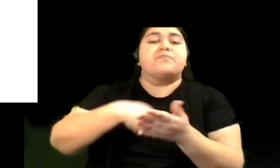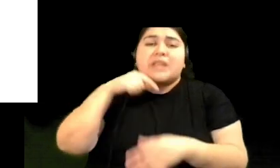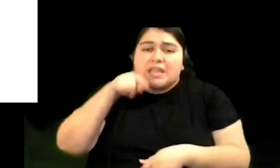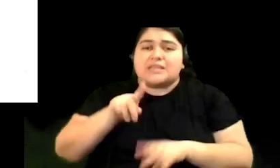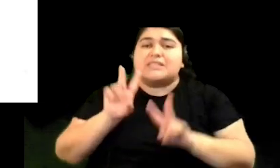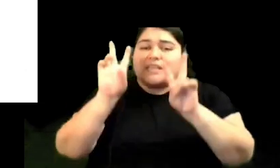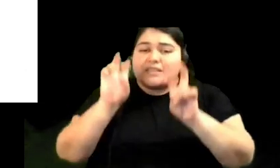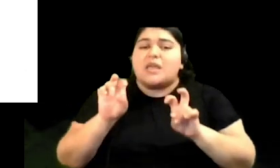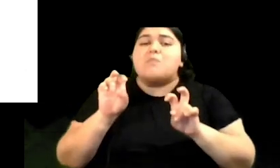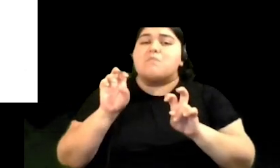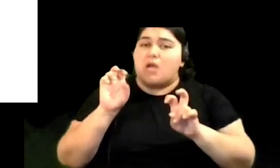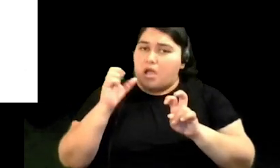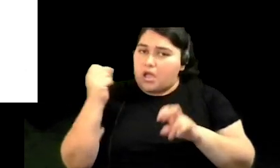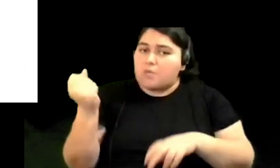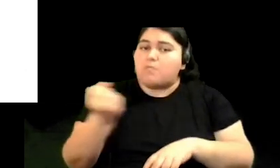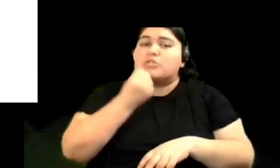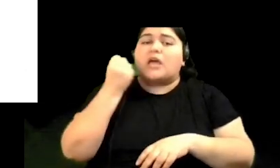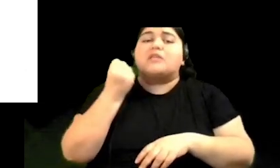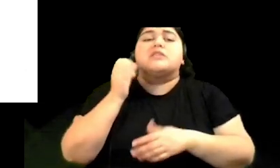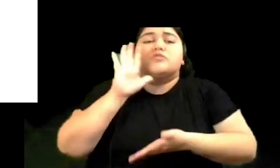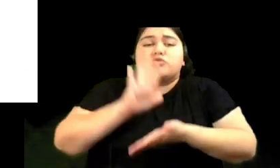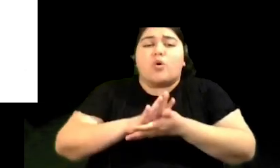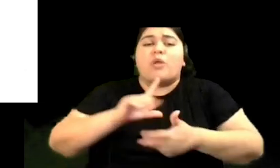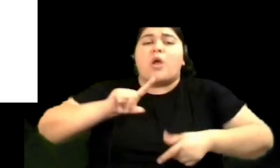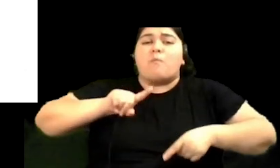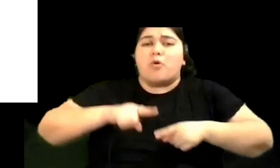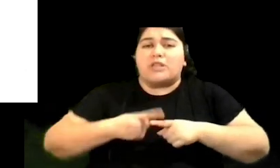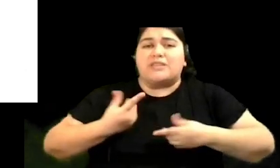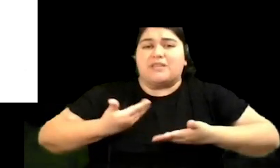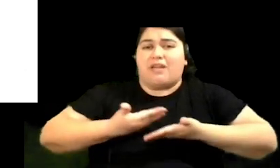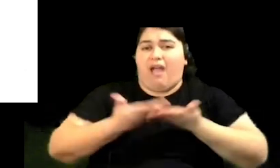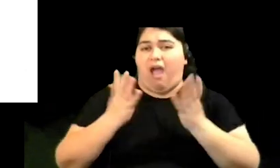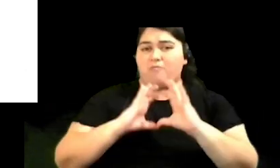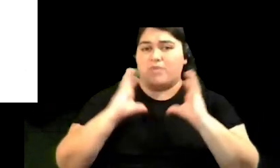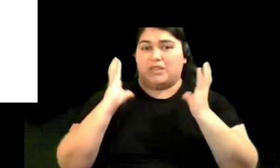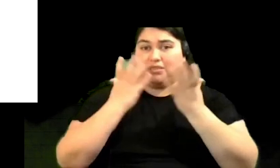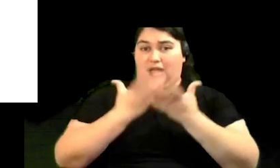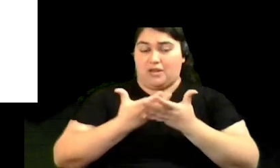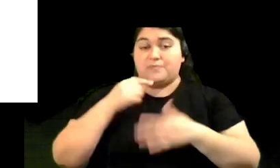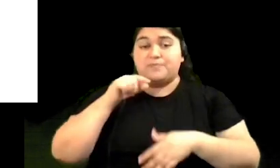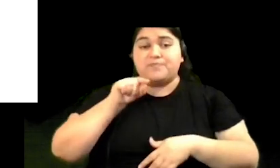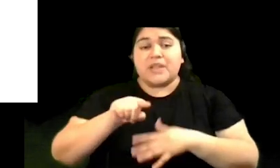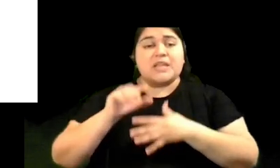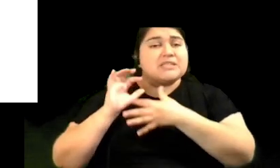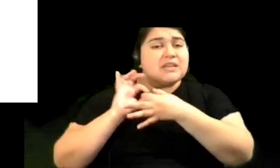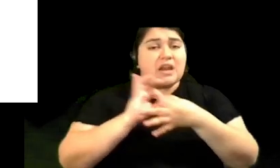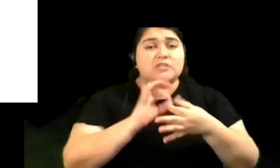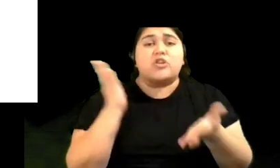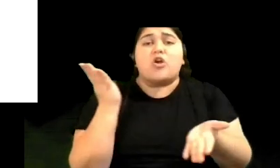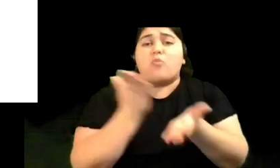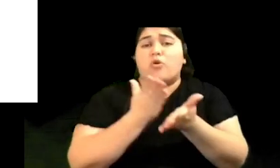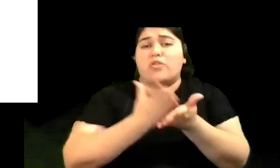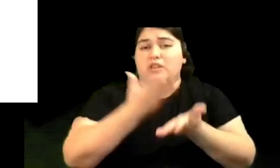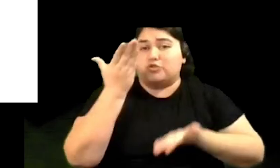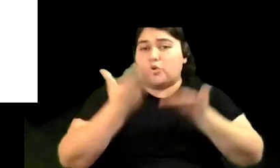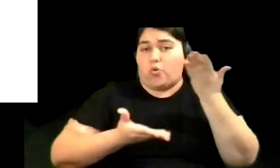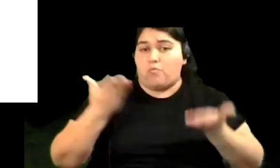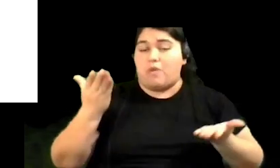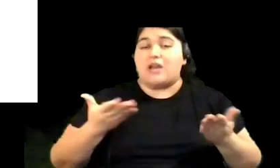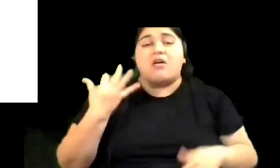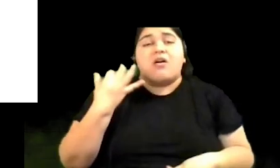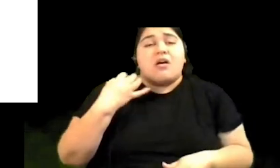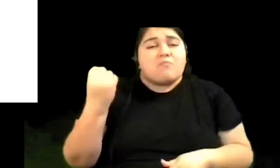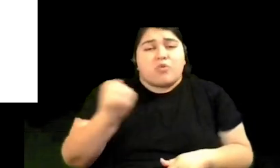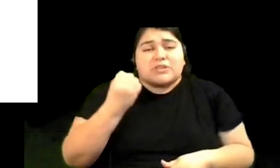la información de pública ambiental. ¿Por qué? Porque el carácter ambiental se relaciona con un derecho humano, entonces hay que tener en cuenta